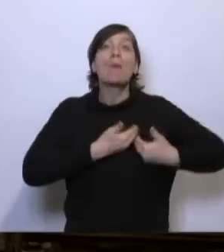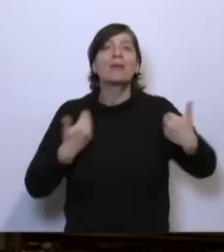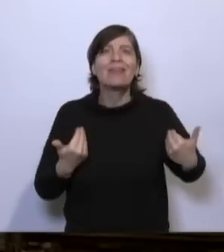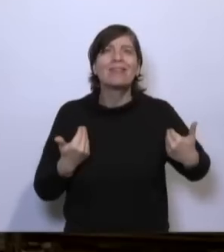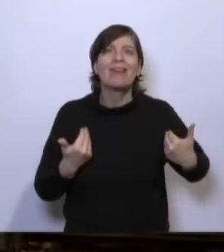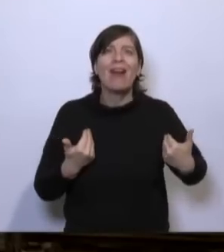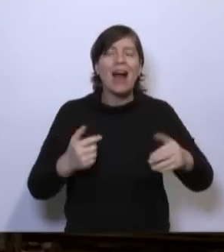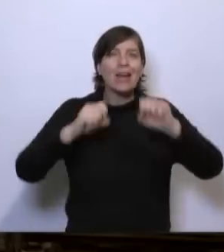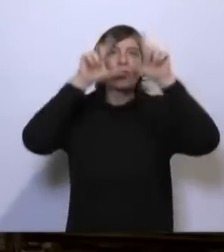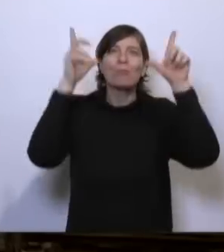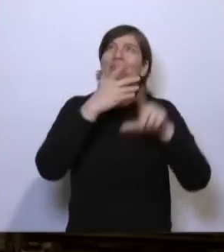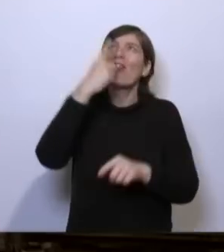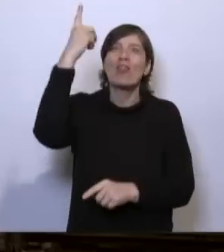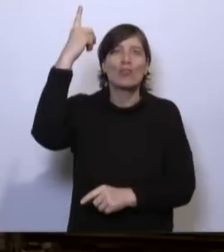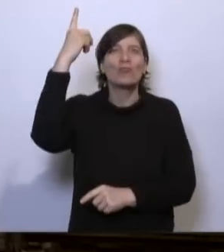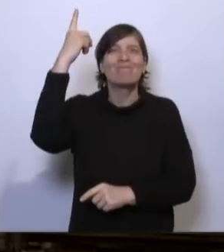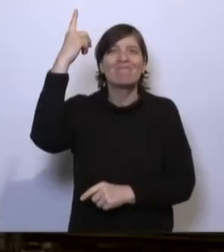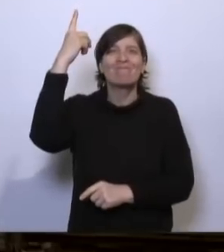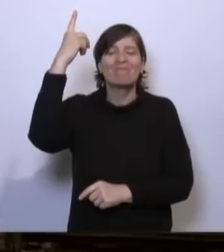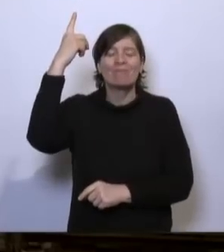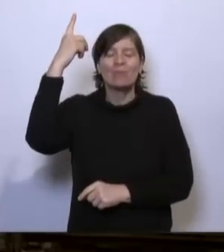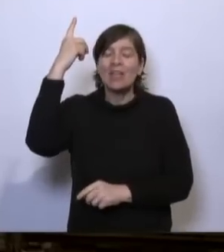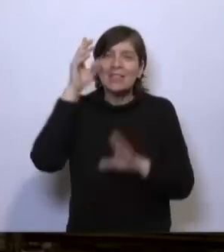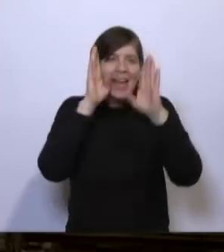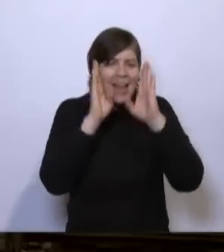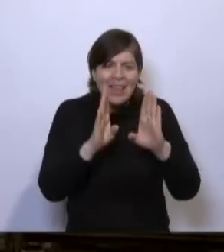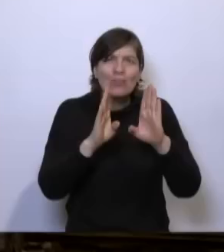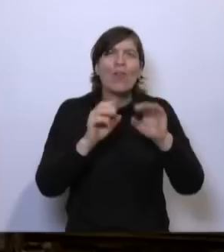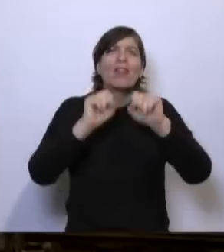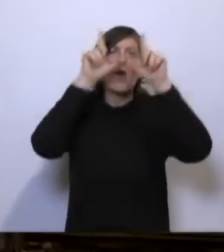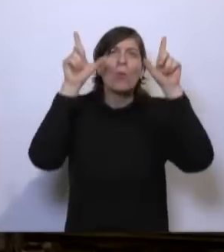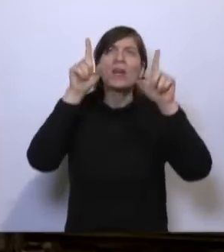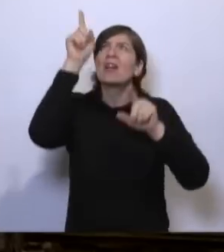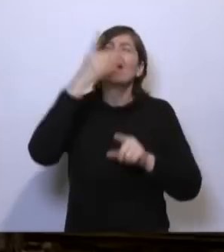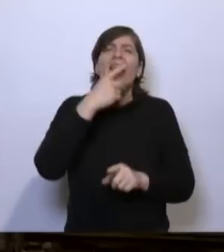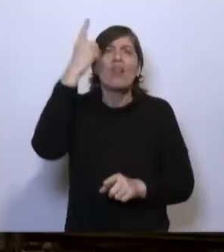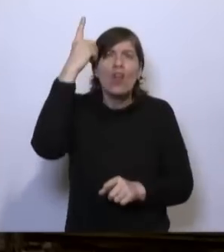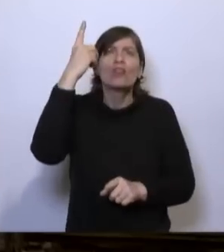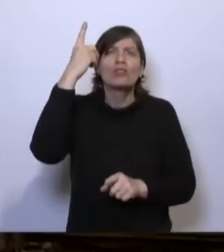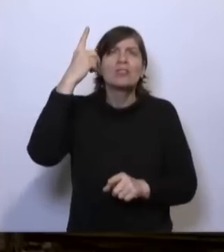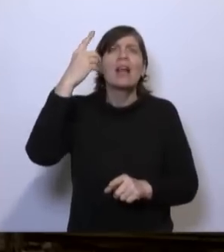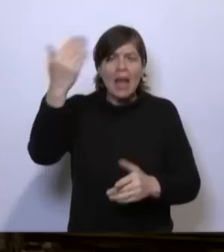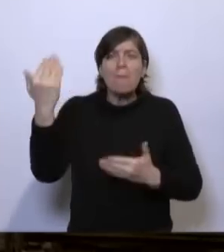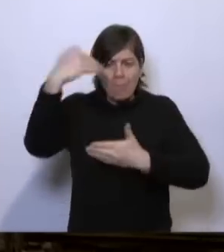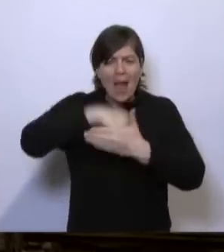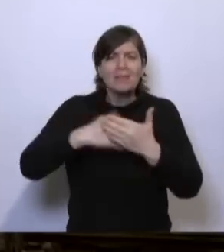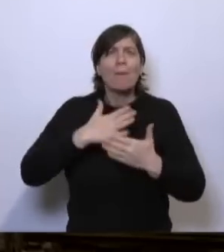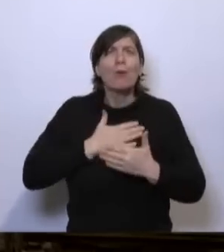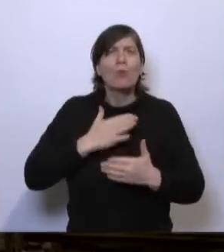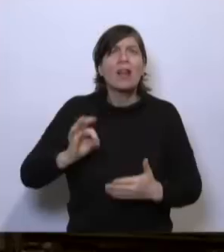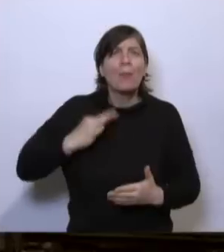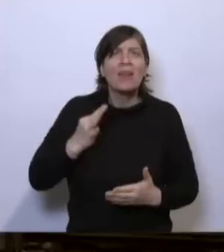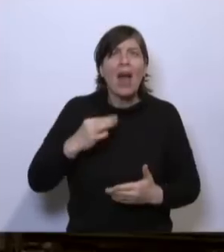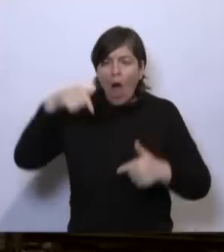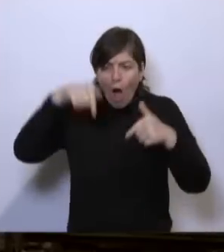abrirnos a las sorpresas de Dios, estar atentos y descubrir que Dios pasa por nuestra vida. Y quizá alguno de los que hoy